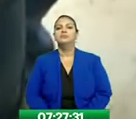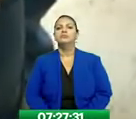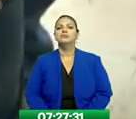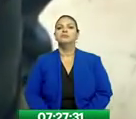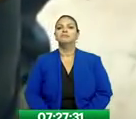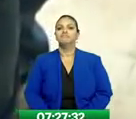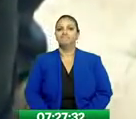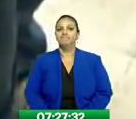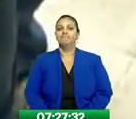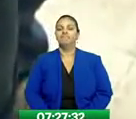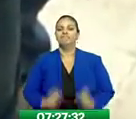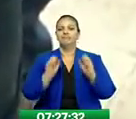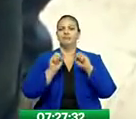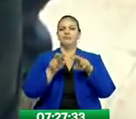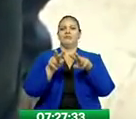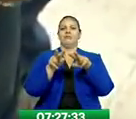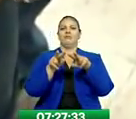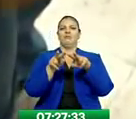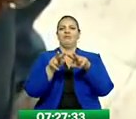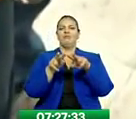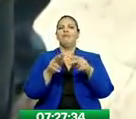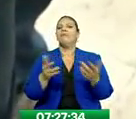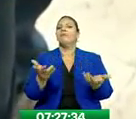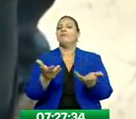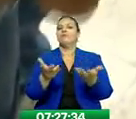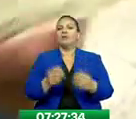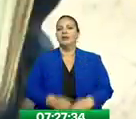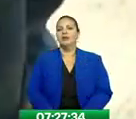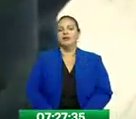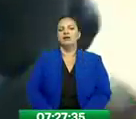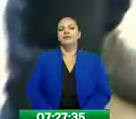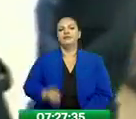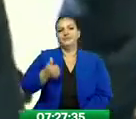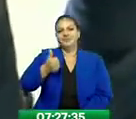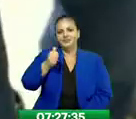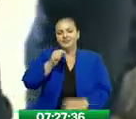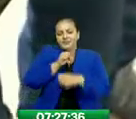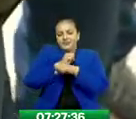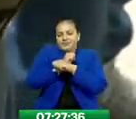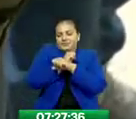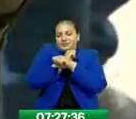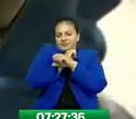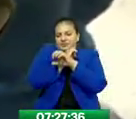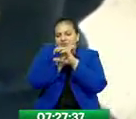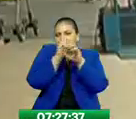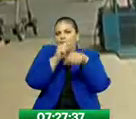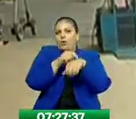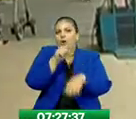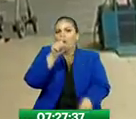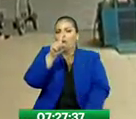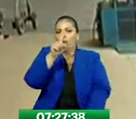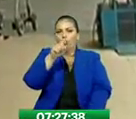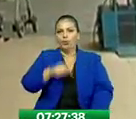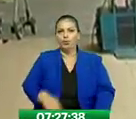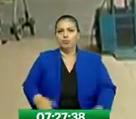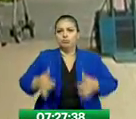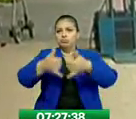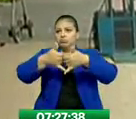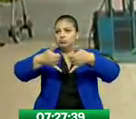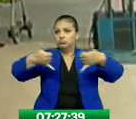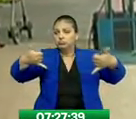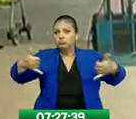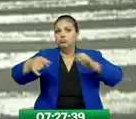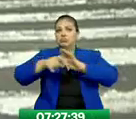El extraño y gran robo se habría dado en horas de la madrugada, cerca de la 1 de la mañana, cuando todos dormían,